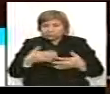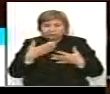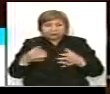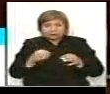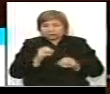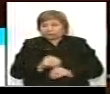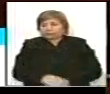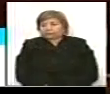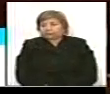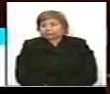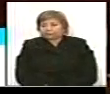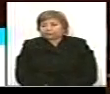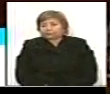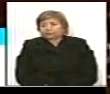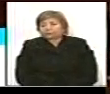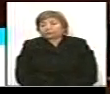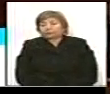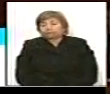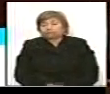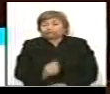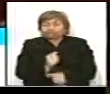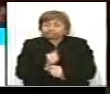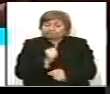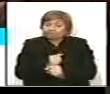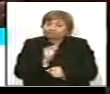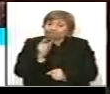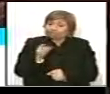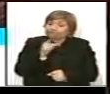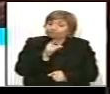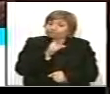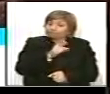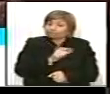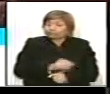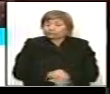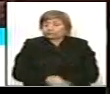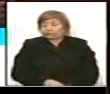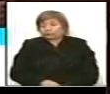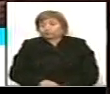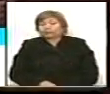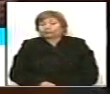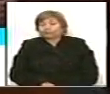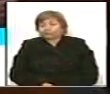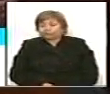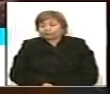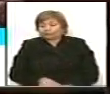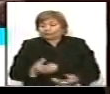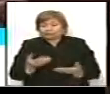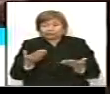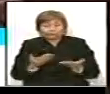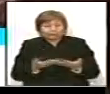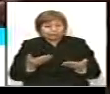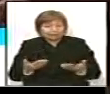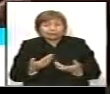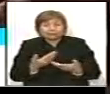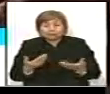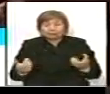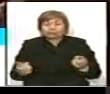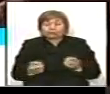rumiarlo. Pero eso sería trabajo de ustedes. ¿No? Entonces, lo que ustedes encuentren,